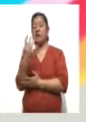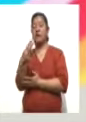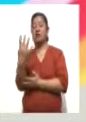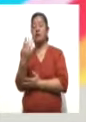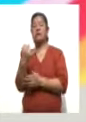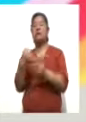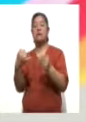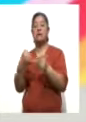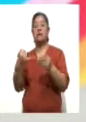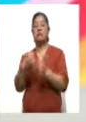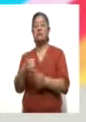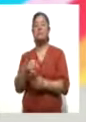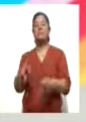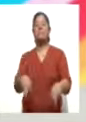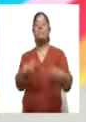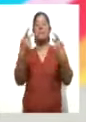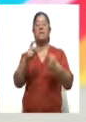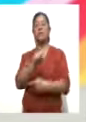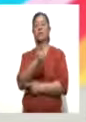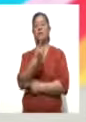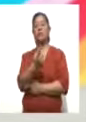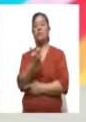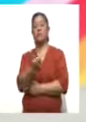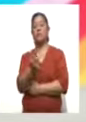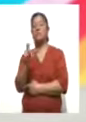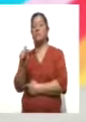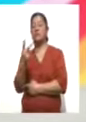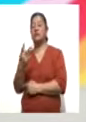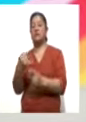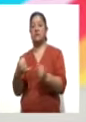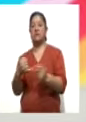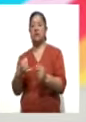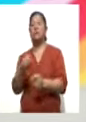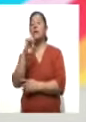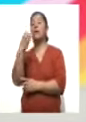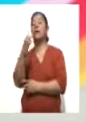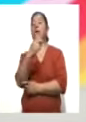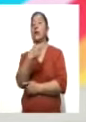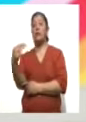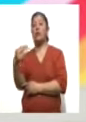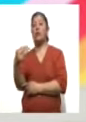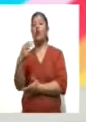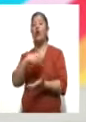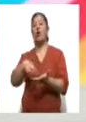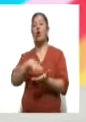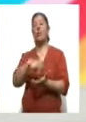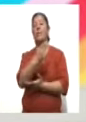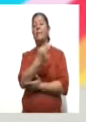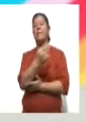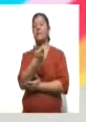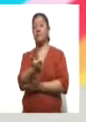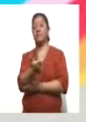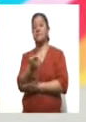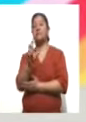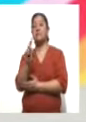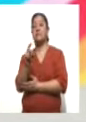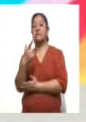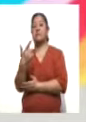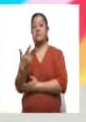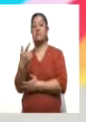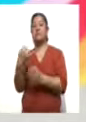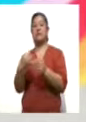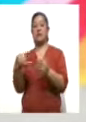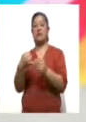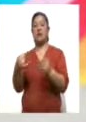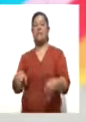centavos, a la venta en 21 pesos con 22 centavos, mientras que el euro se encuentra a la compra en 25 pesos con 37